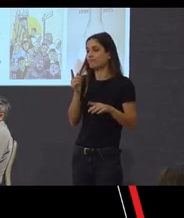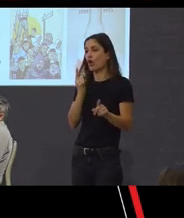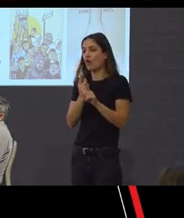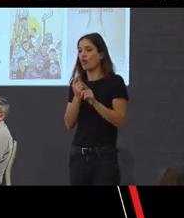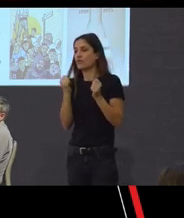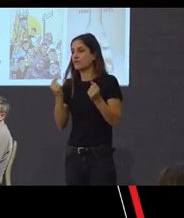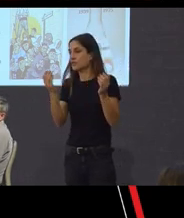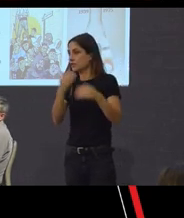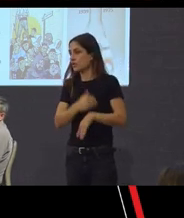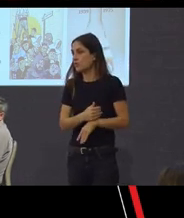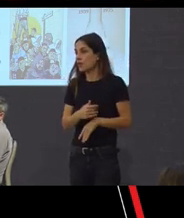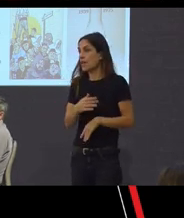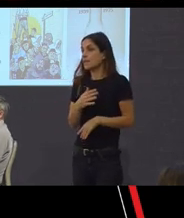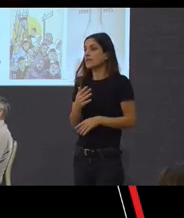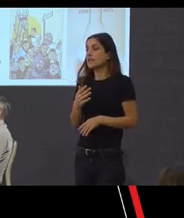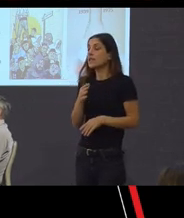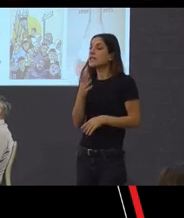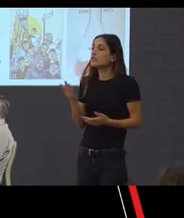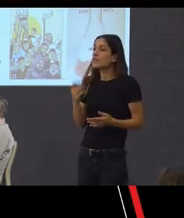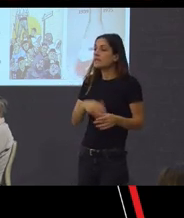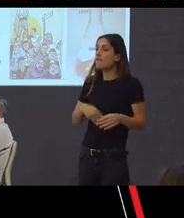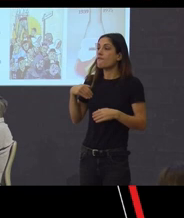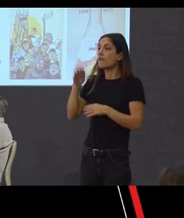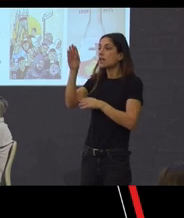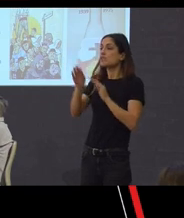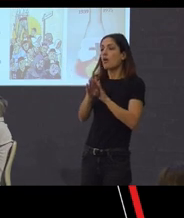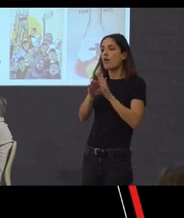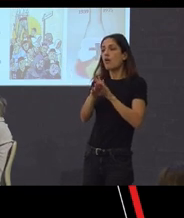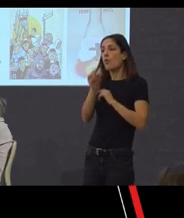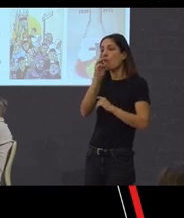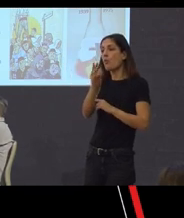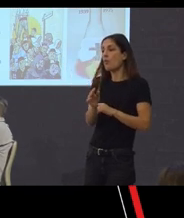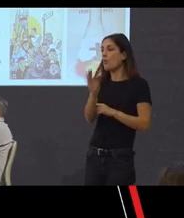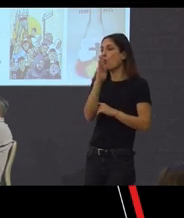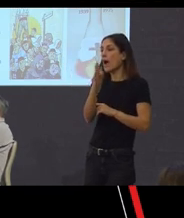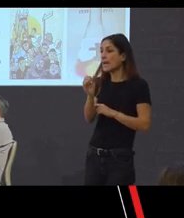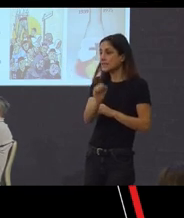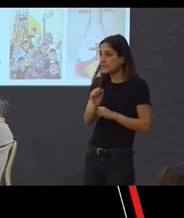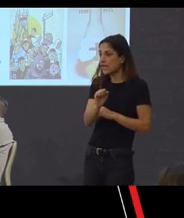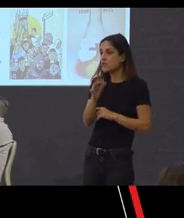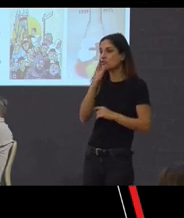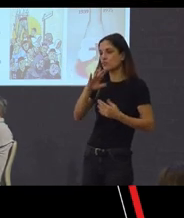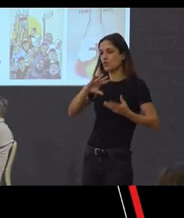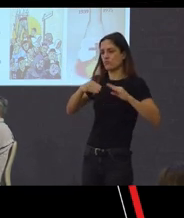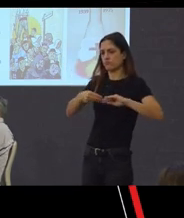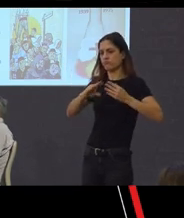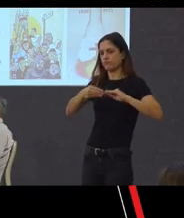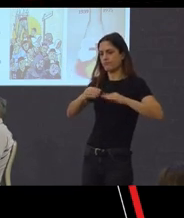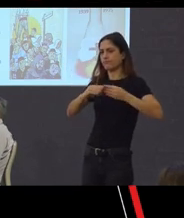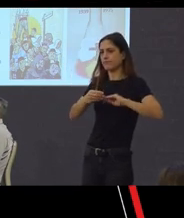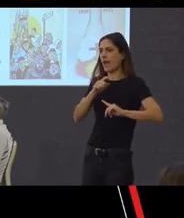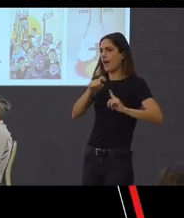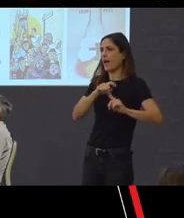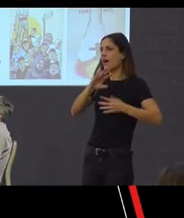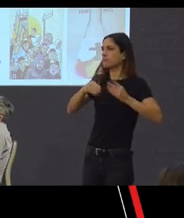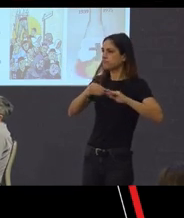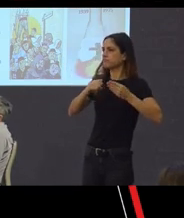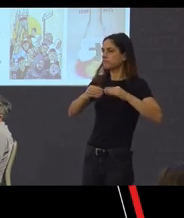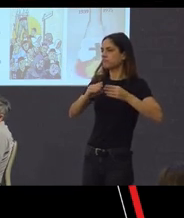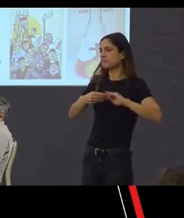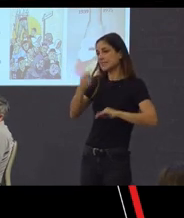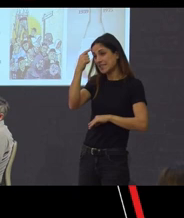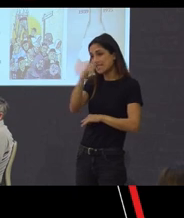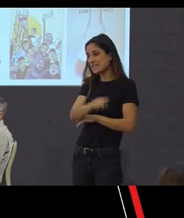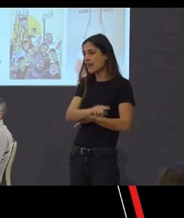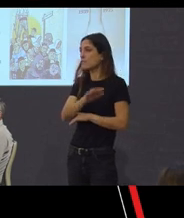E o franquismo durou 40 anos porque soubo adaptarse. Por lo tanto, hai que ver as distintas etapas do franquismo. Nesa relación que a Igrexa hai distintas etapas que veremos. E logo estamos